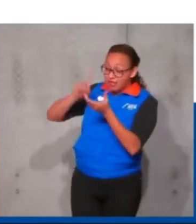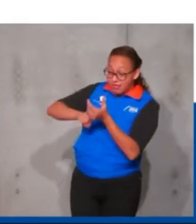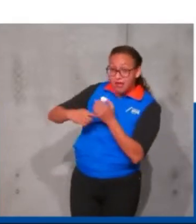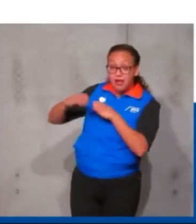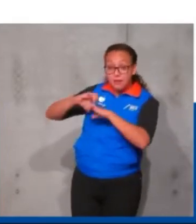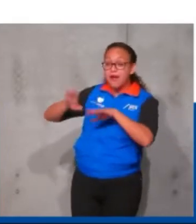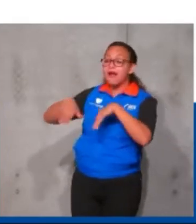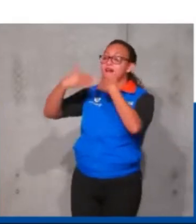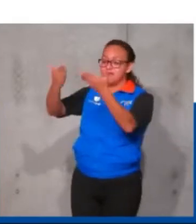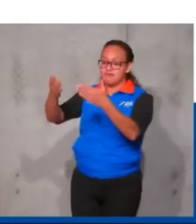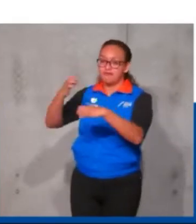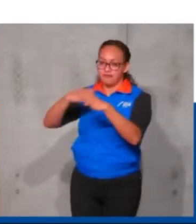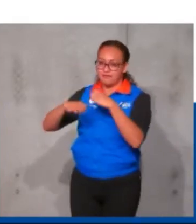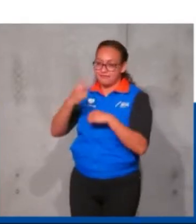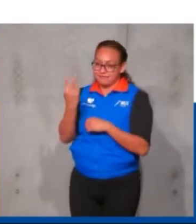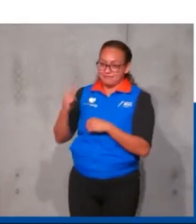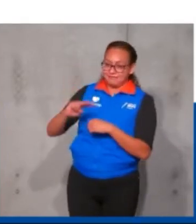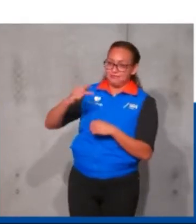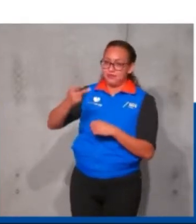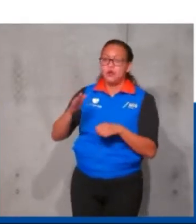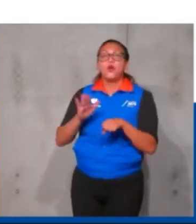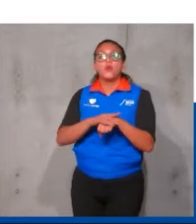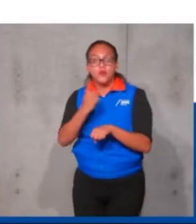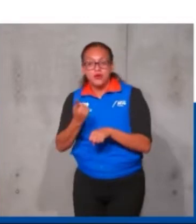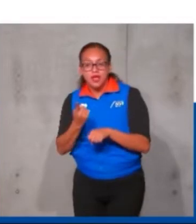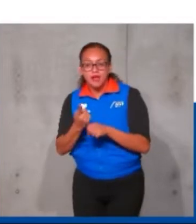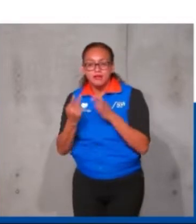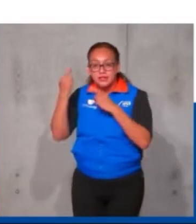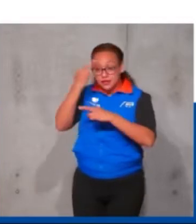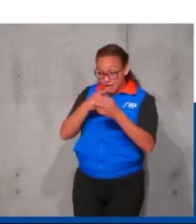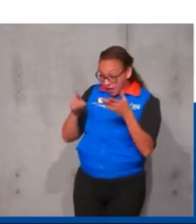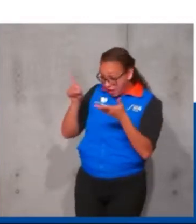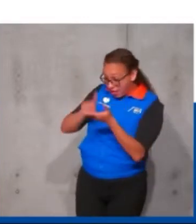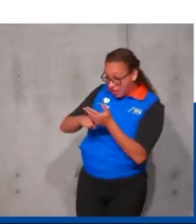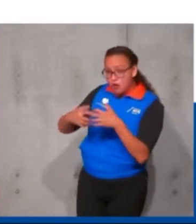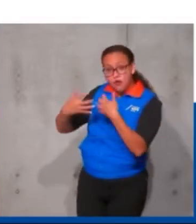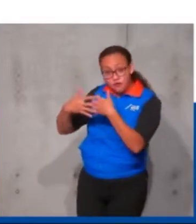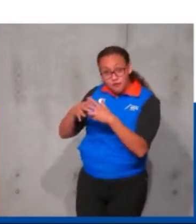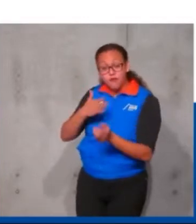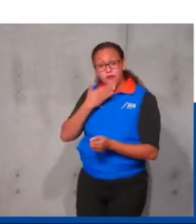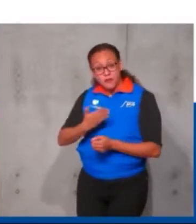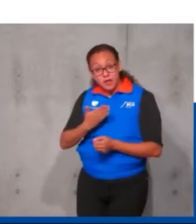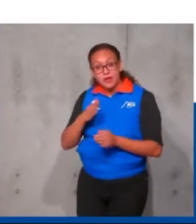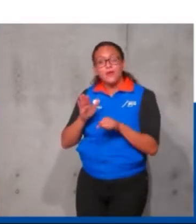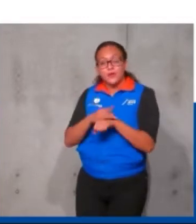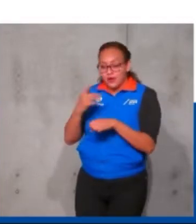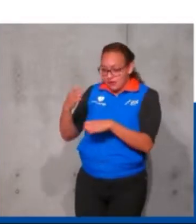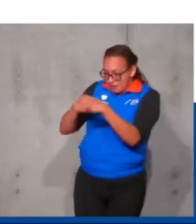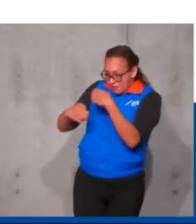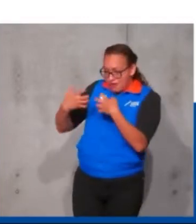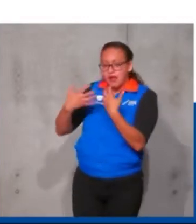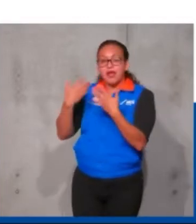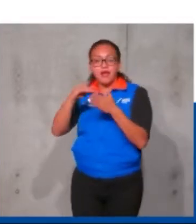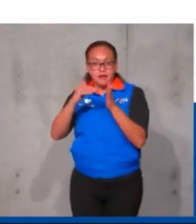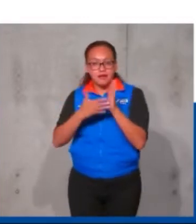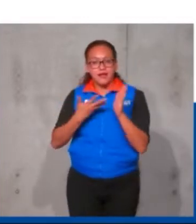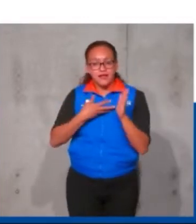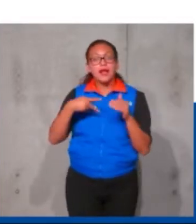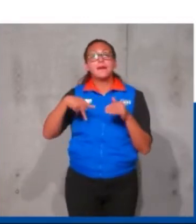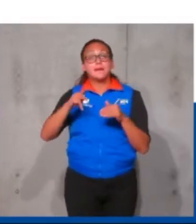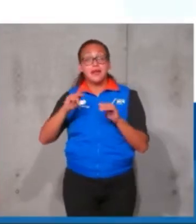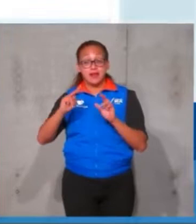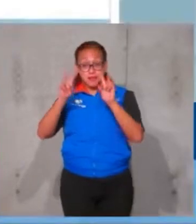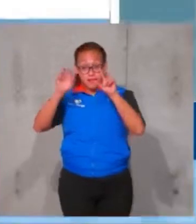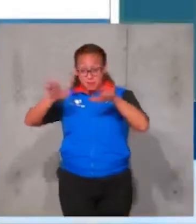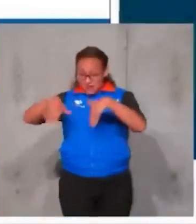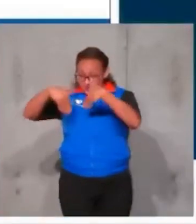temas. Tenemos que considerar esos asuntos que están dentro de la organización, que son parte de su estrategia, y también